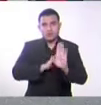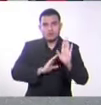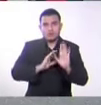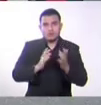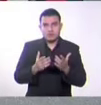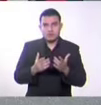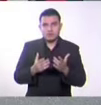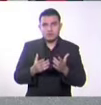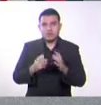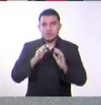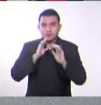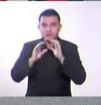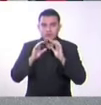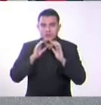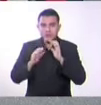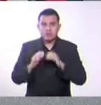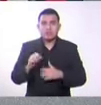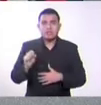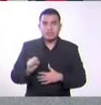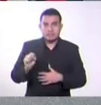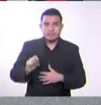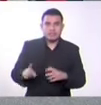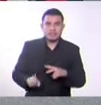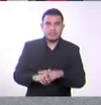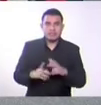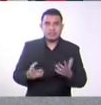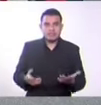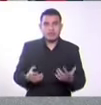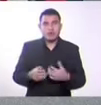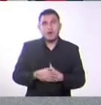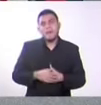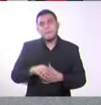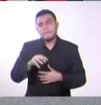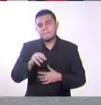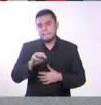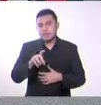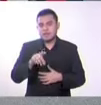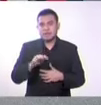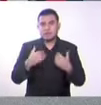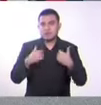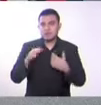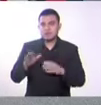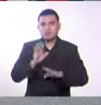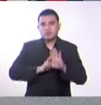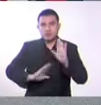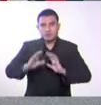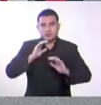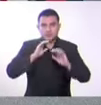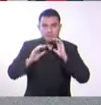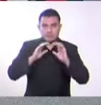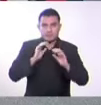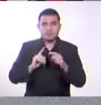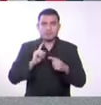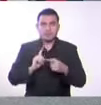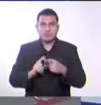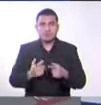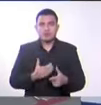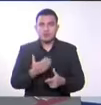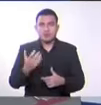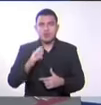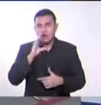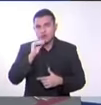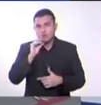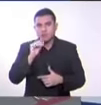comunicación. Sí, hay una historia. Los medios tienen su historia, los medios de comunicación. Primero hablemos de los